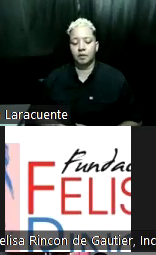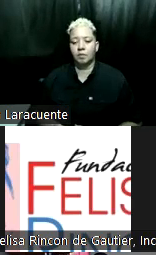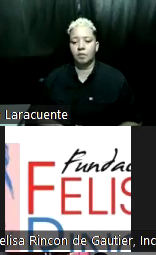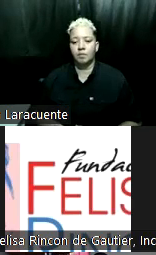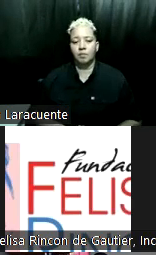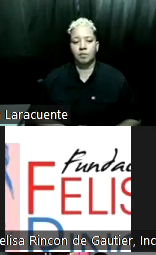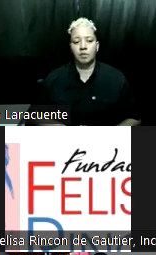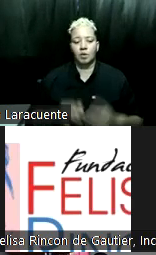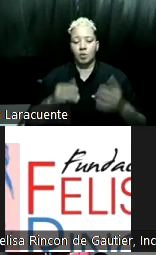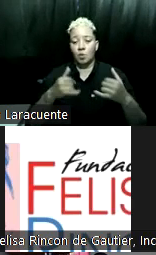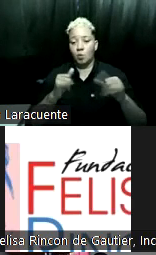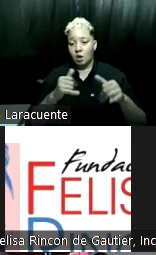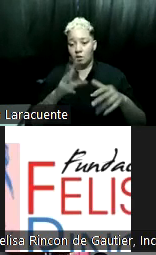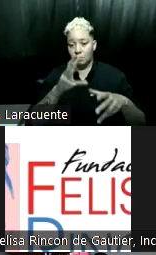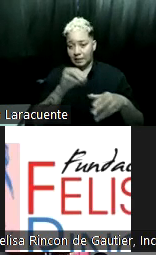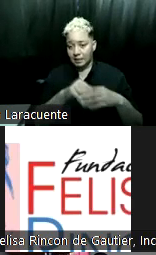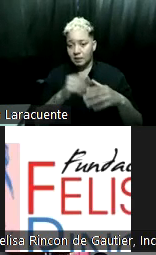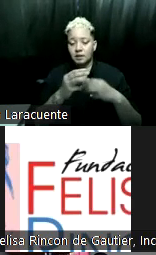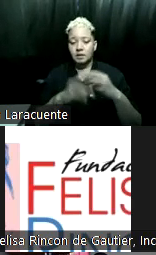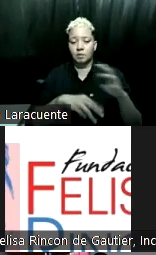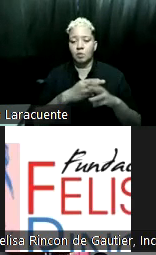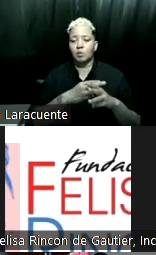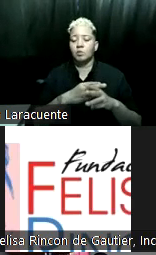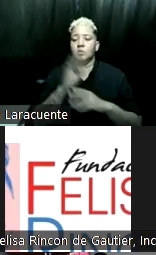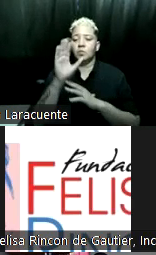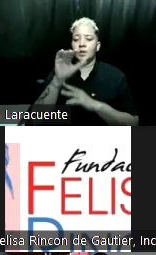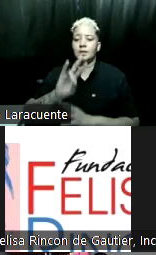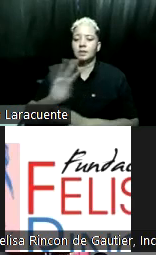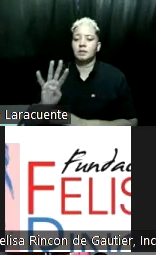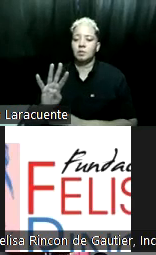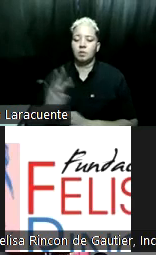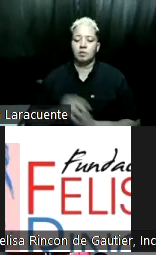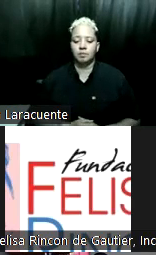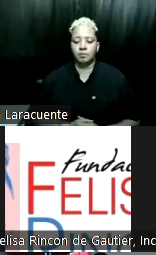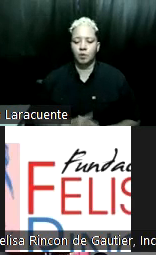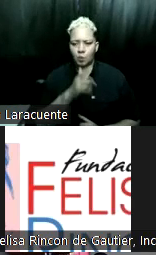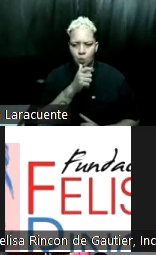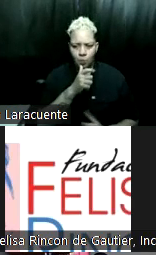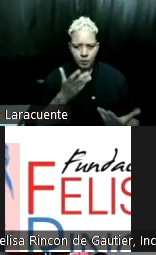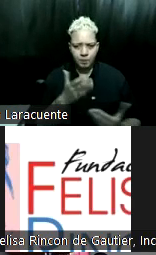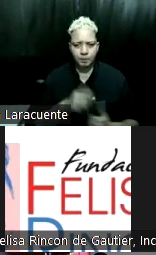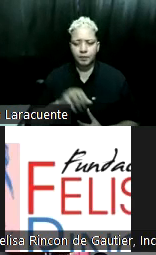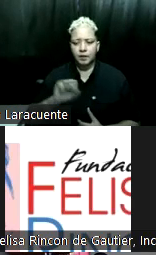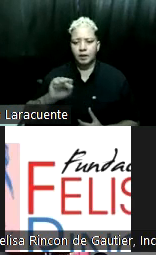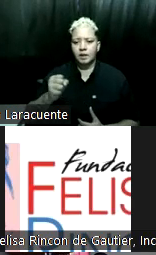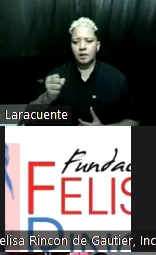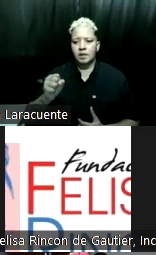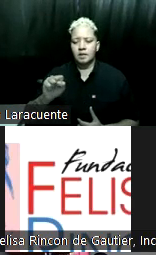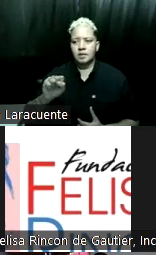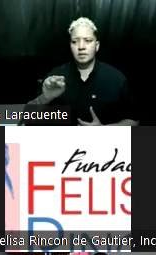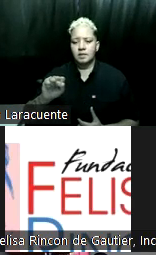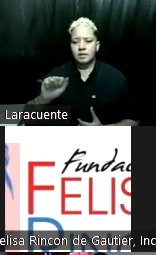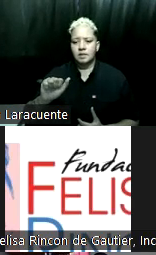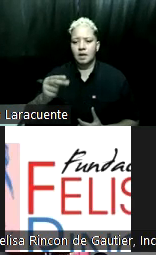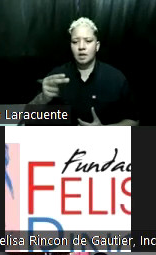jugaron en ese mundial, en ese Mundo Básquet 74. Estos son Sacha Belov, que es